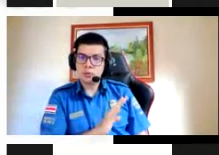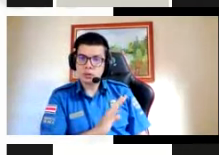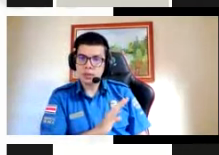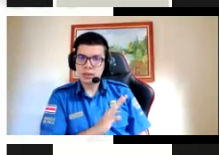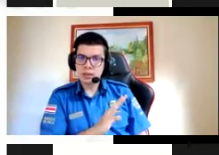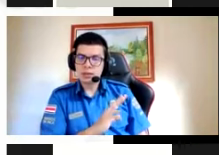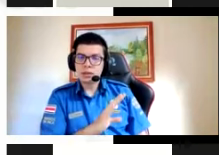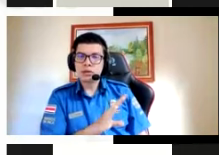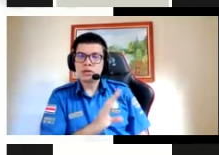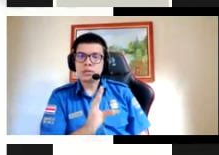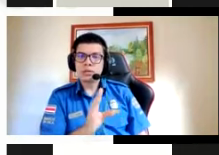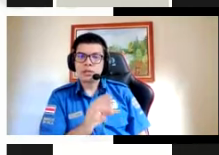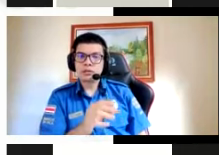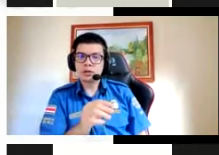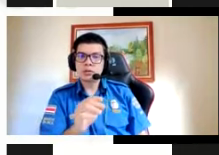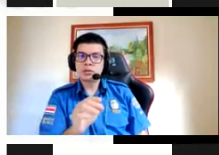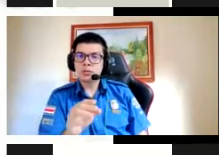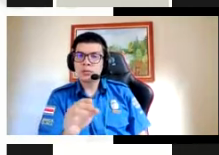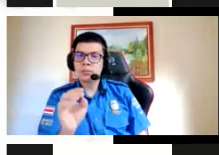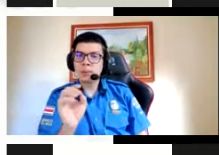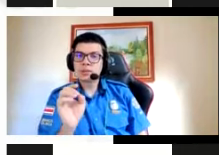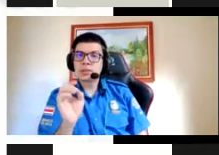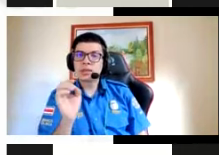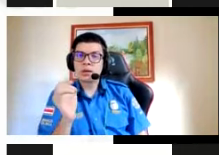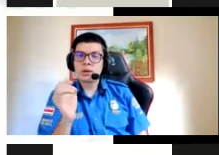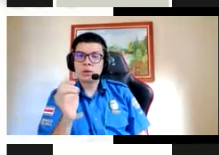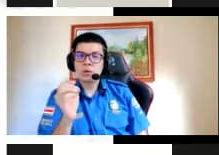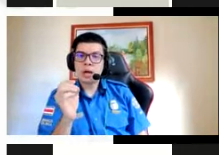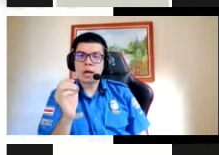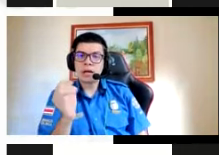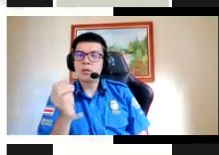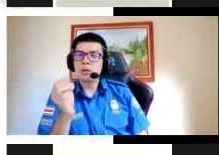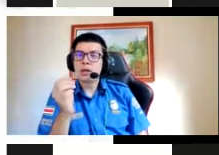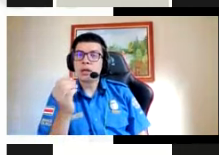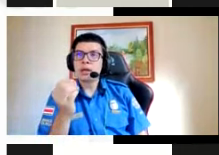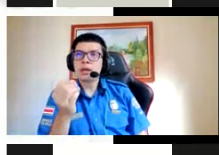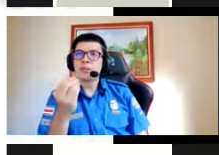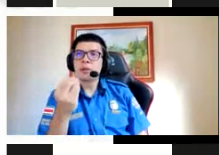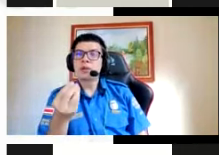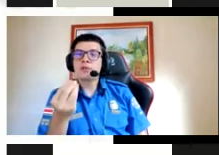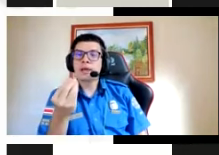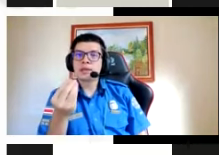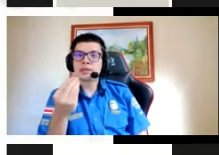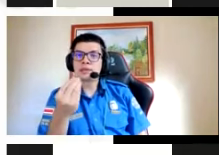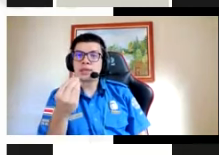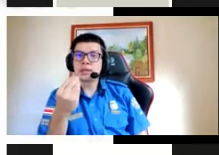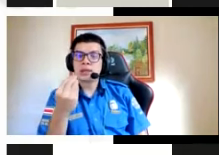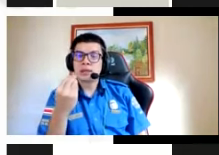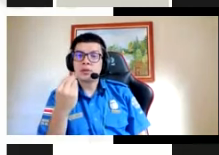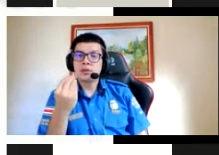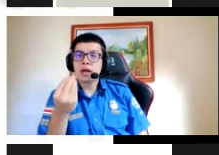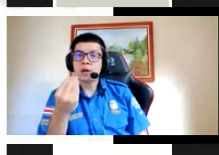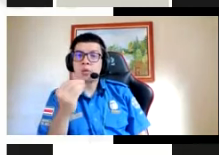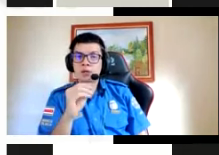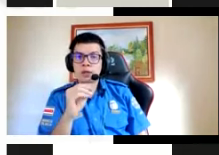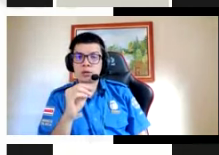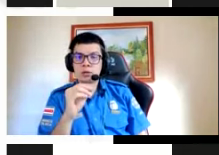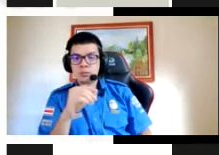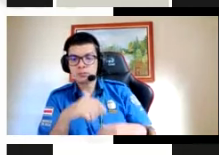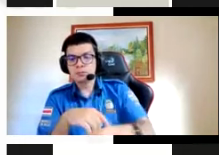es lo importante. Entonces, manteniendo esta condición, vamos a tener algo que nos va a notificar si se nos da